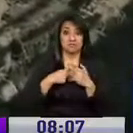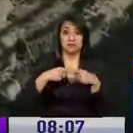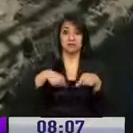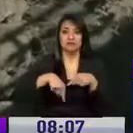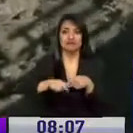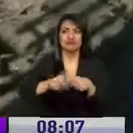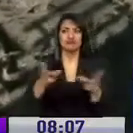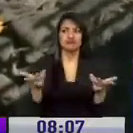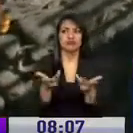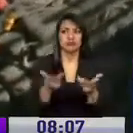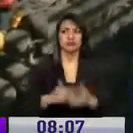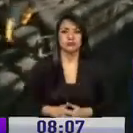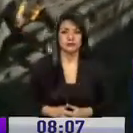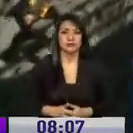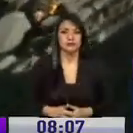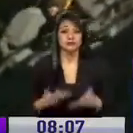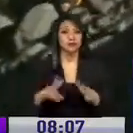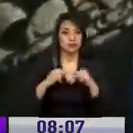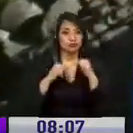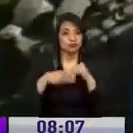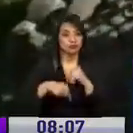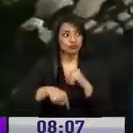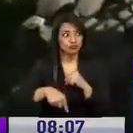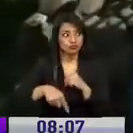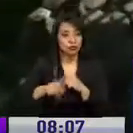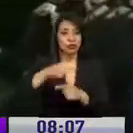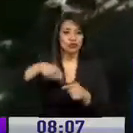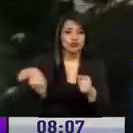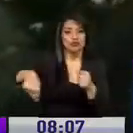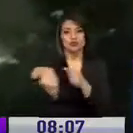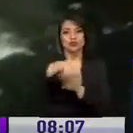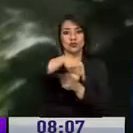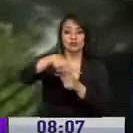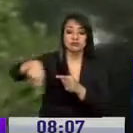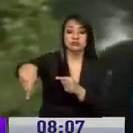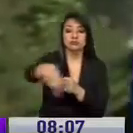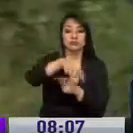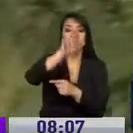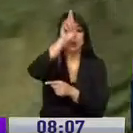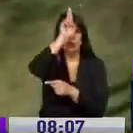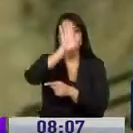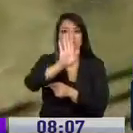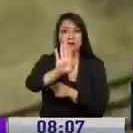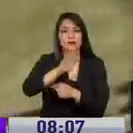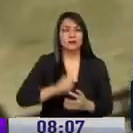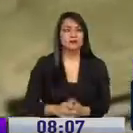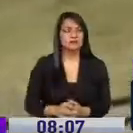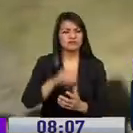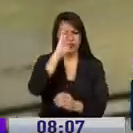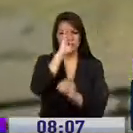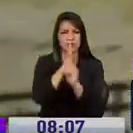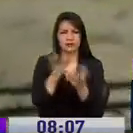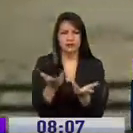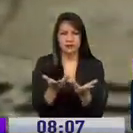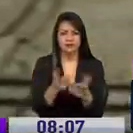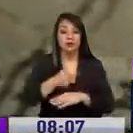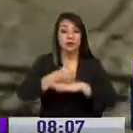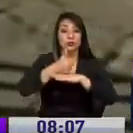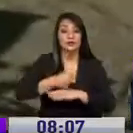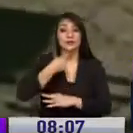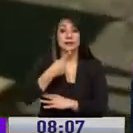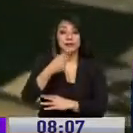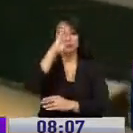paso elevado que se construirá y continuará dando un giro hacia la autopista General Rumiñahui. El objetivo, me comentaban aquí las